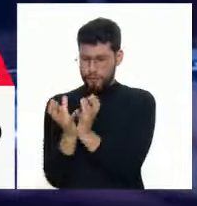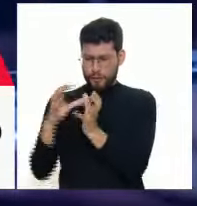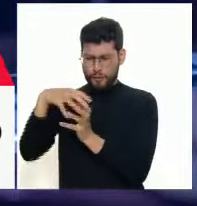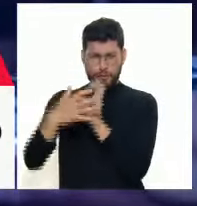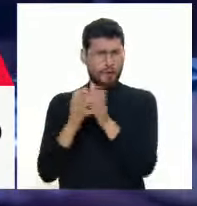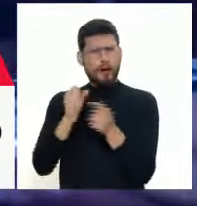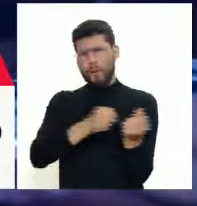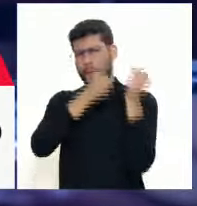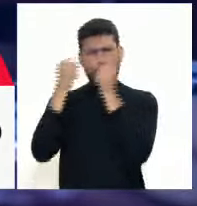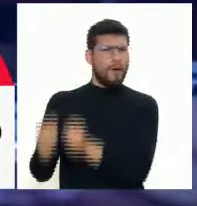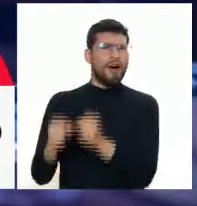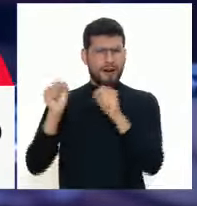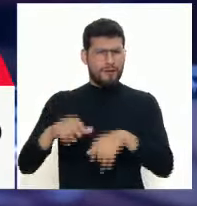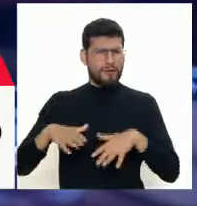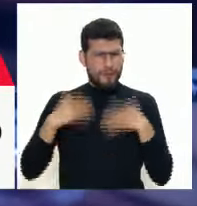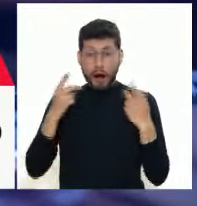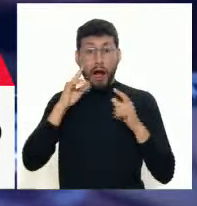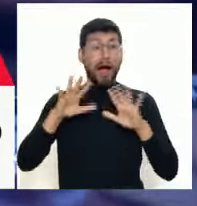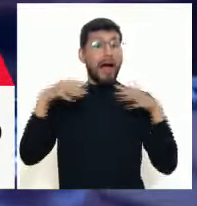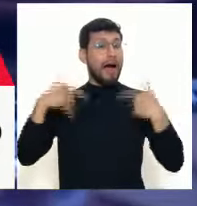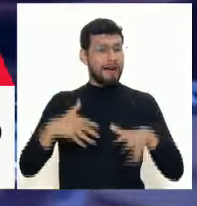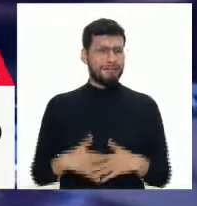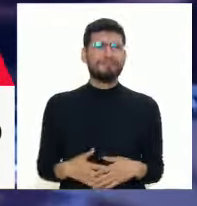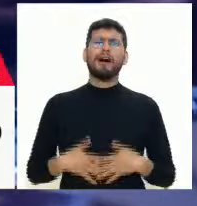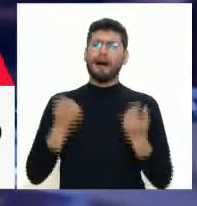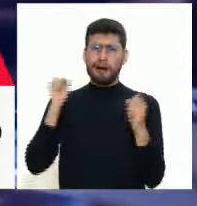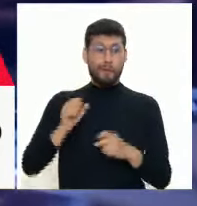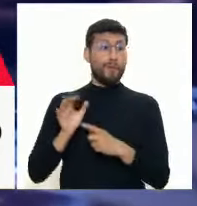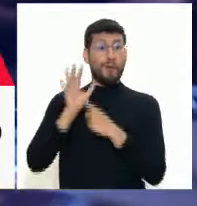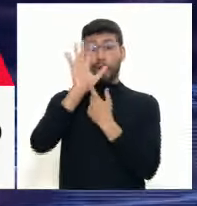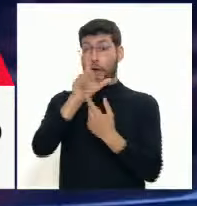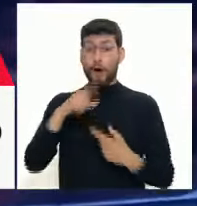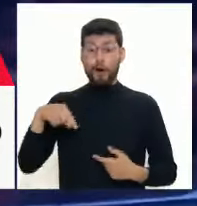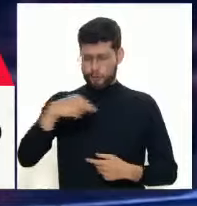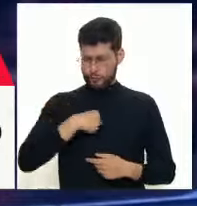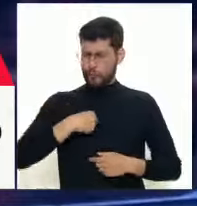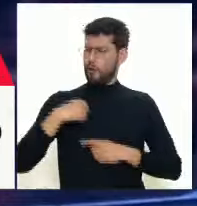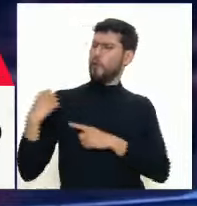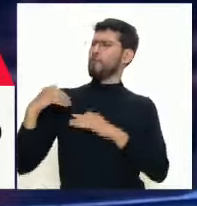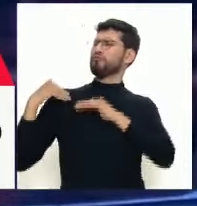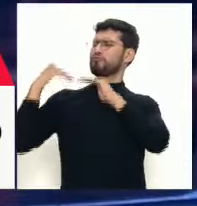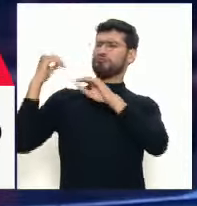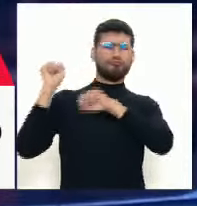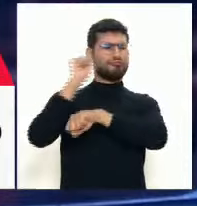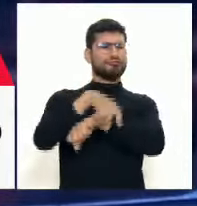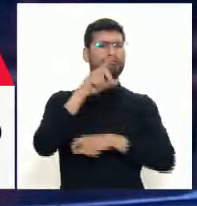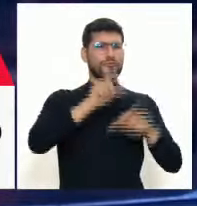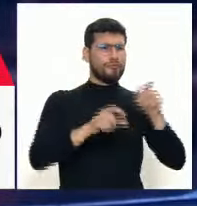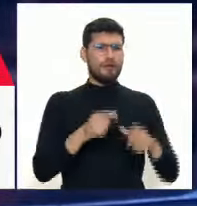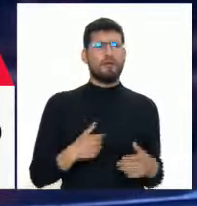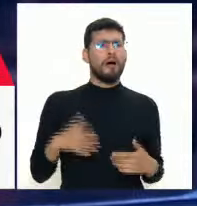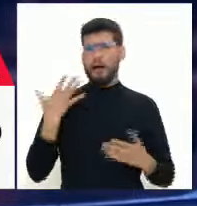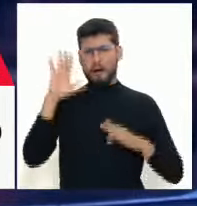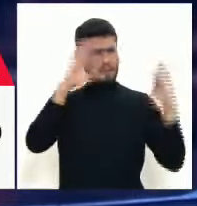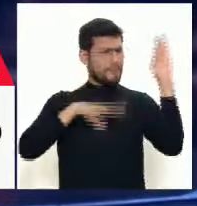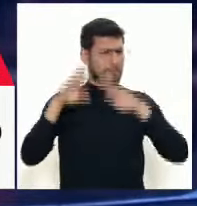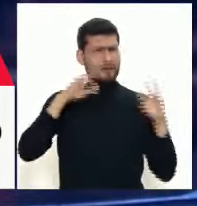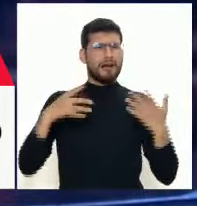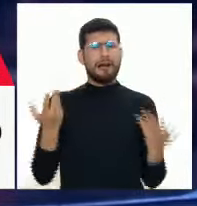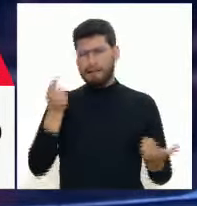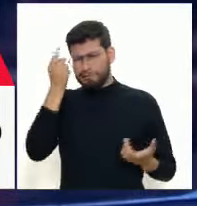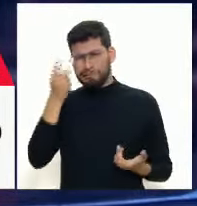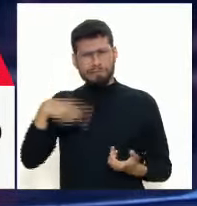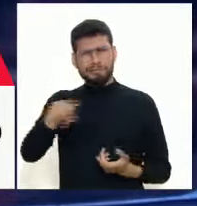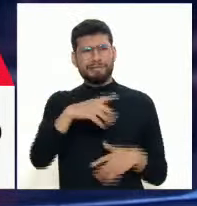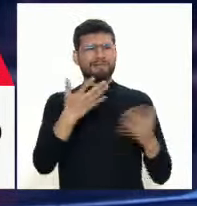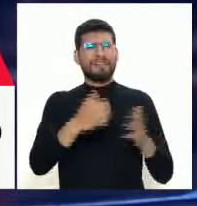más poderosa que se haya visto. Así les demostraré a todos que soy superior a los humanos. Ya no tendré que preocuparme por